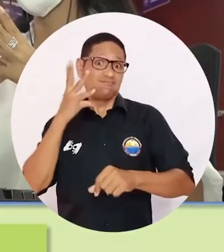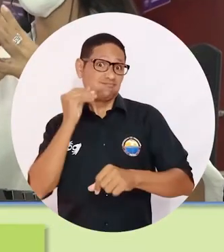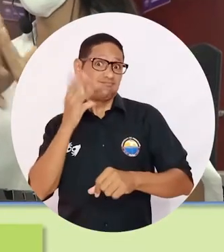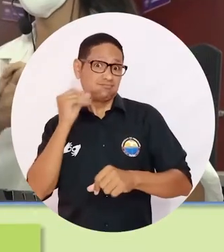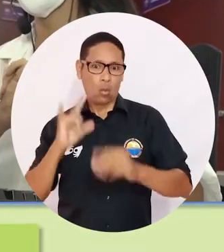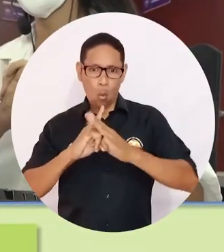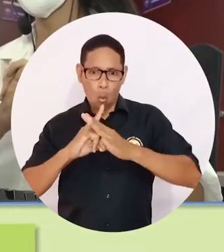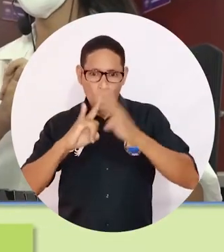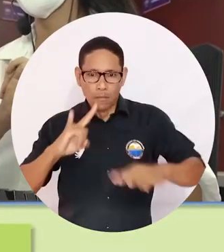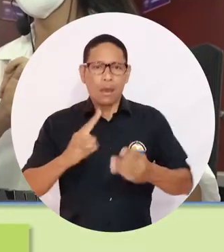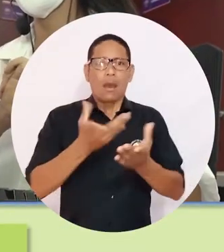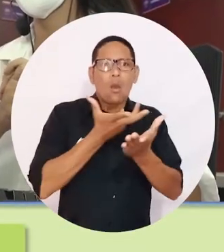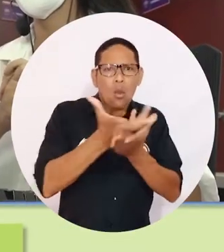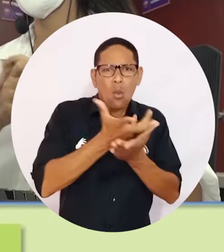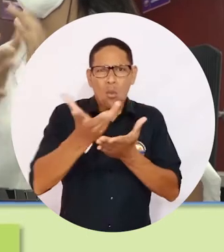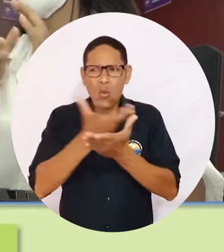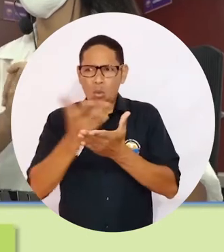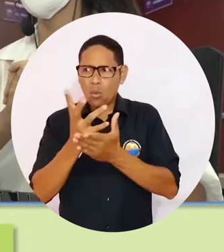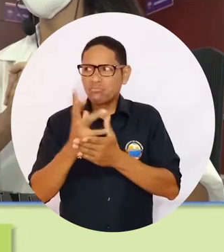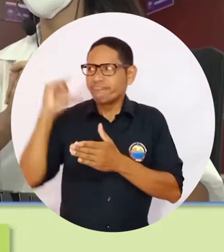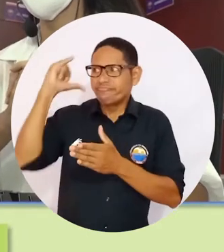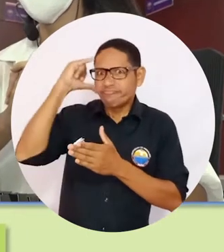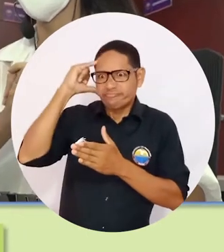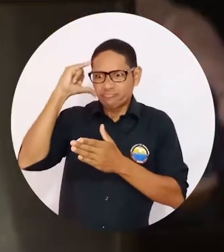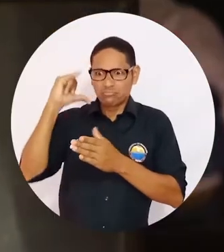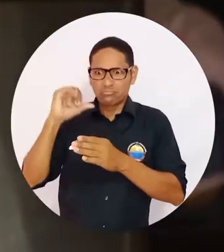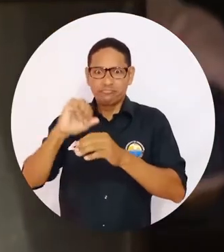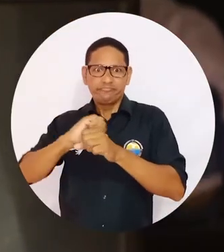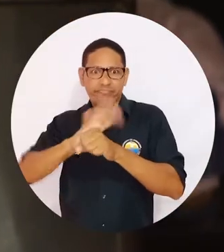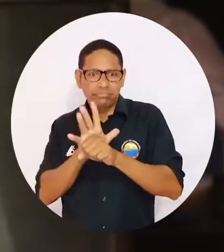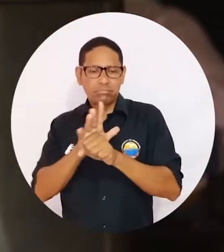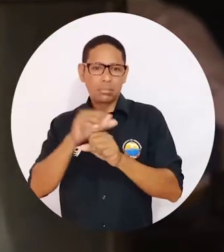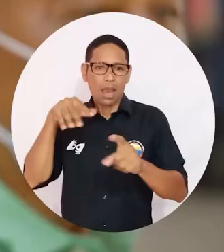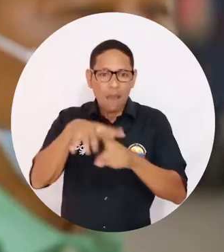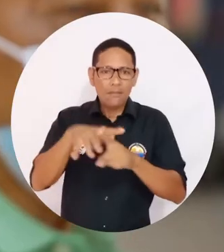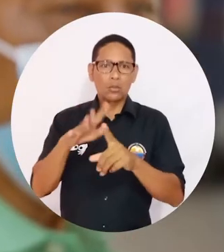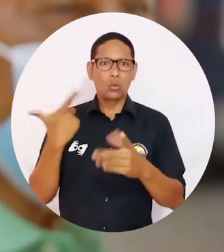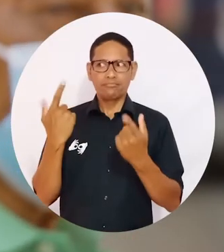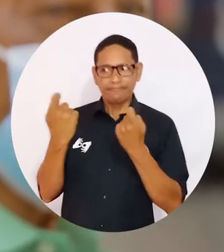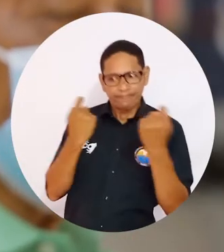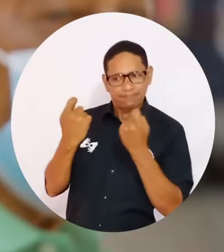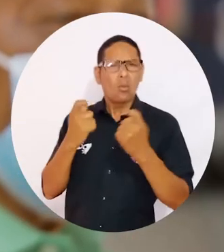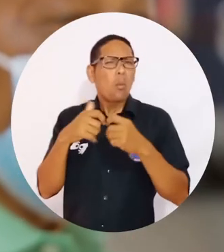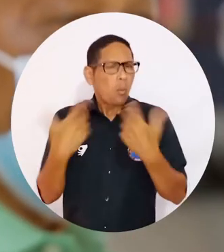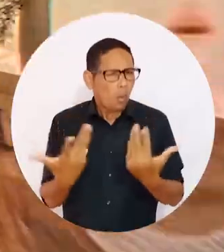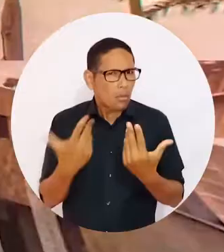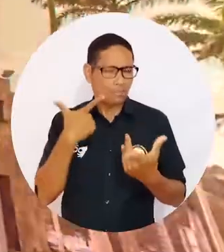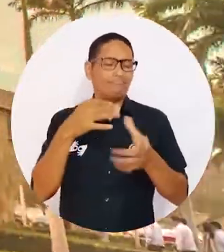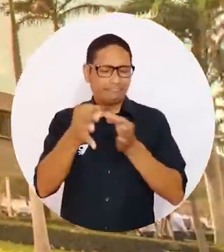de la Universidad del Magdalena hablan sobre algunas de las implicaciones psicológicas de la emergencia sanitaria y recomendaciones para